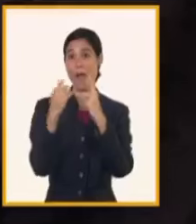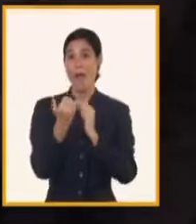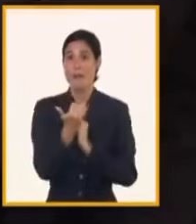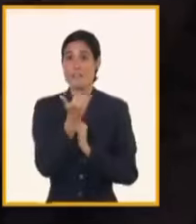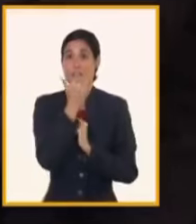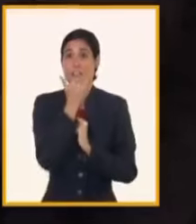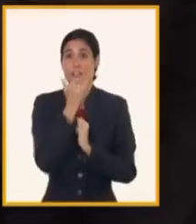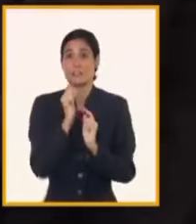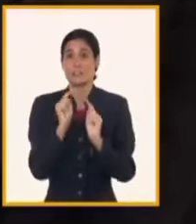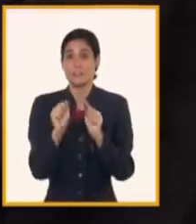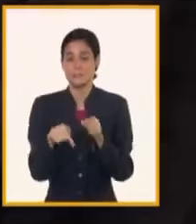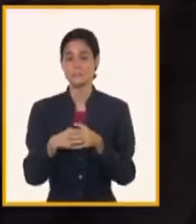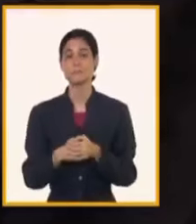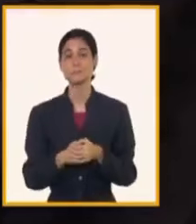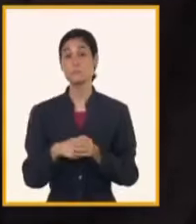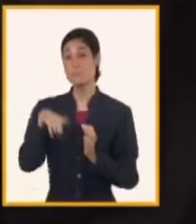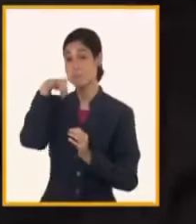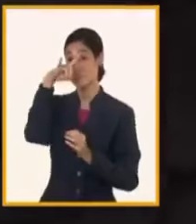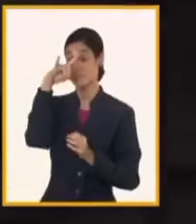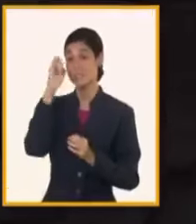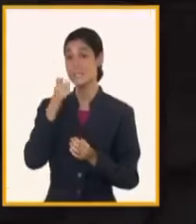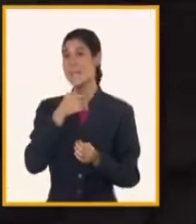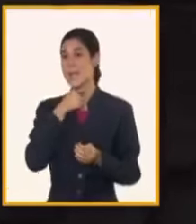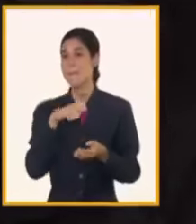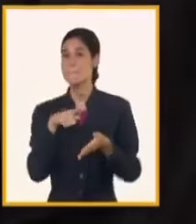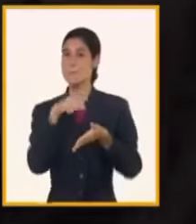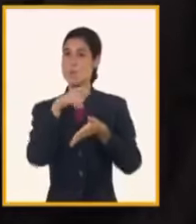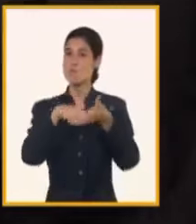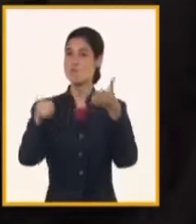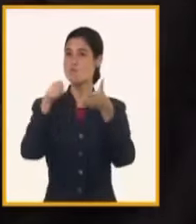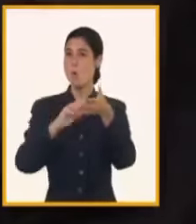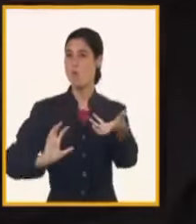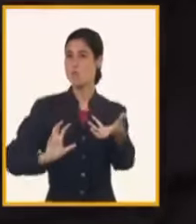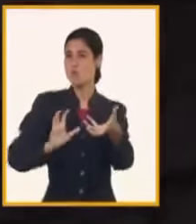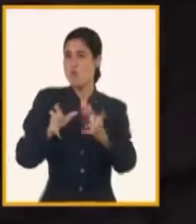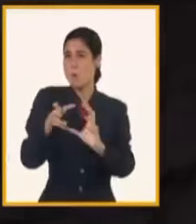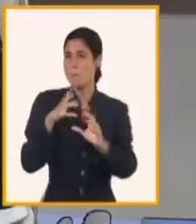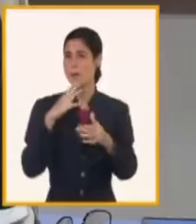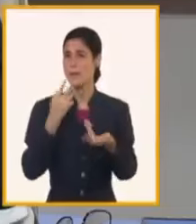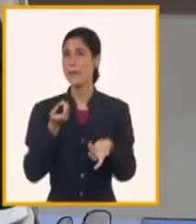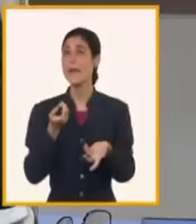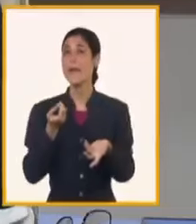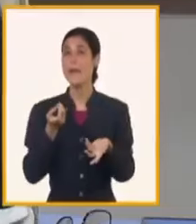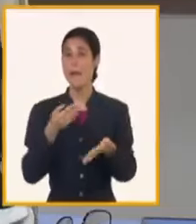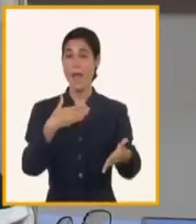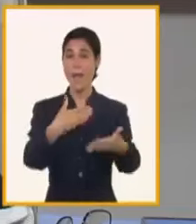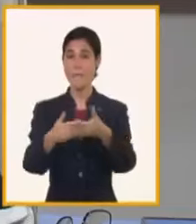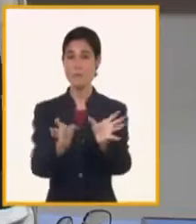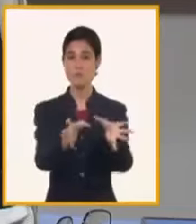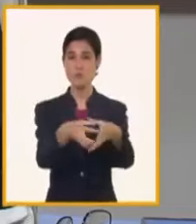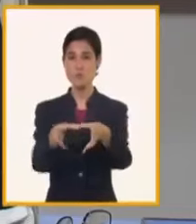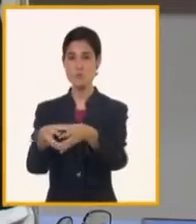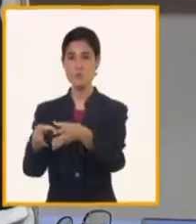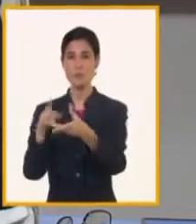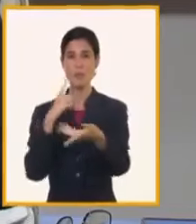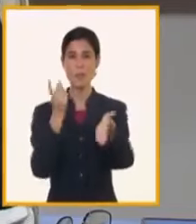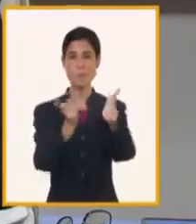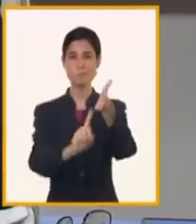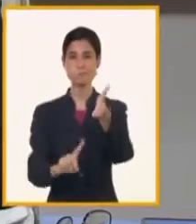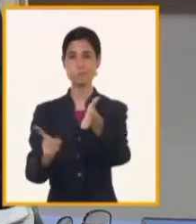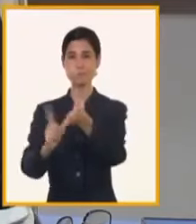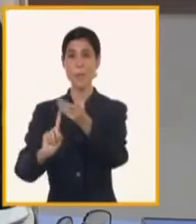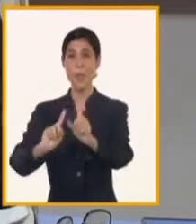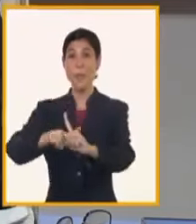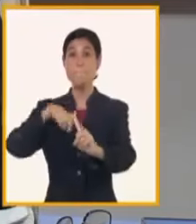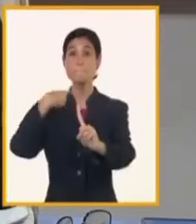tenemos una estructura de generación que está compuesta por las termoeléctricas en el gas la generación distribuida